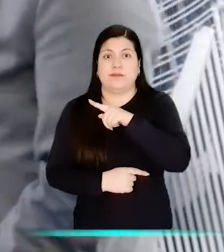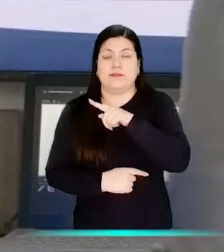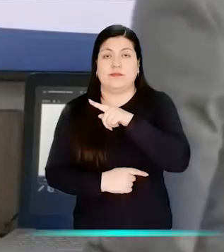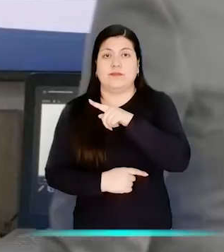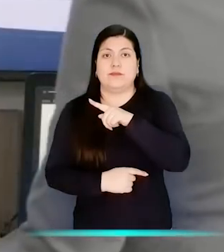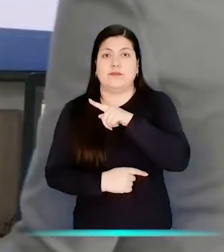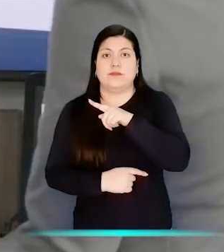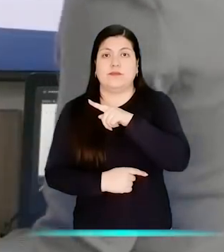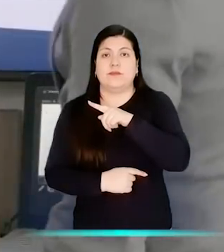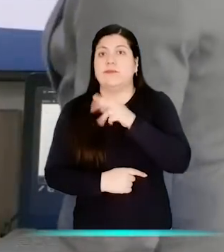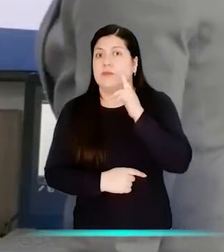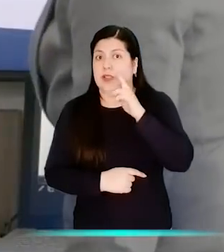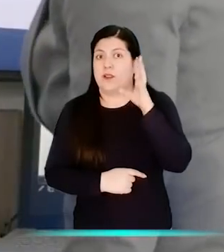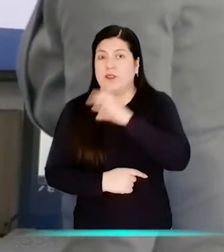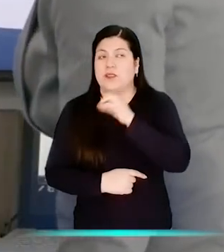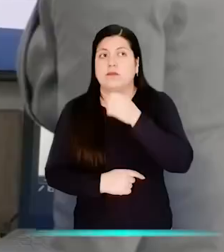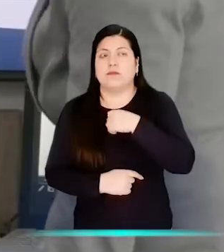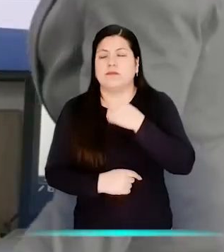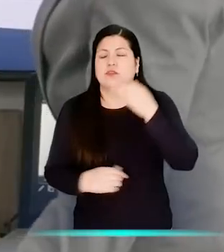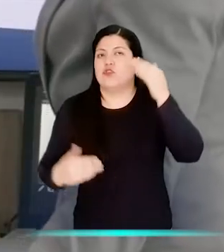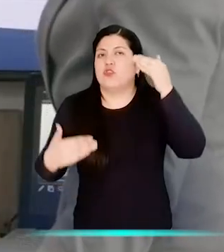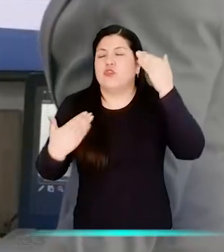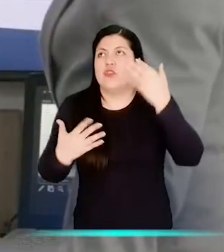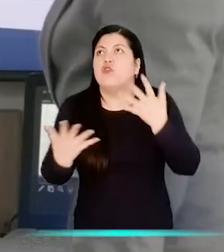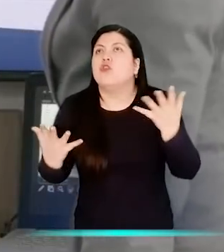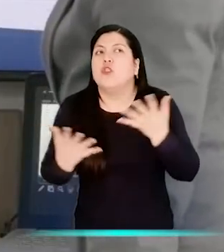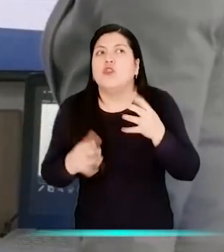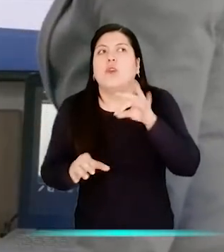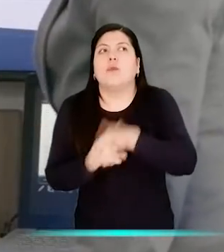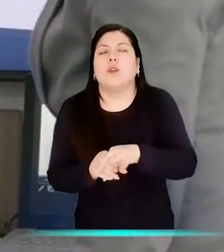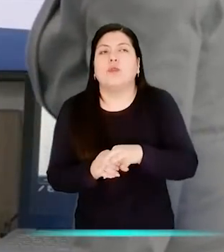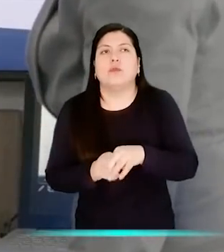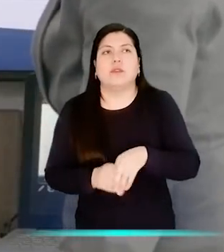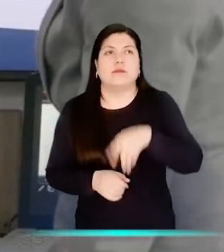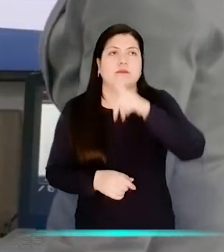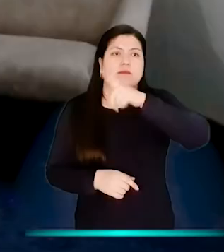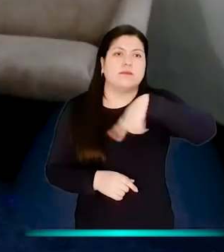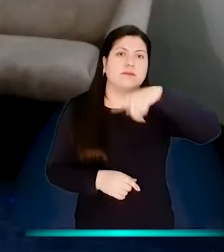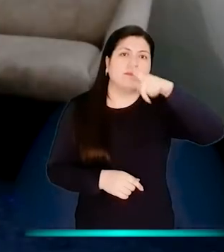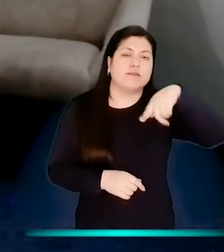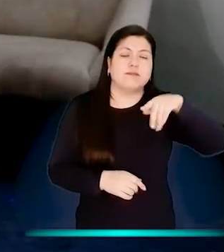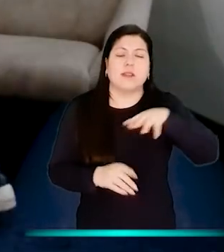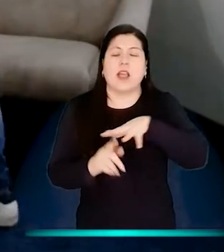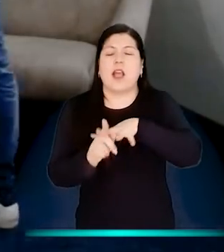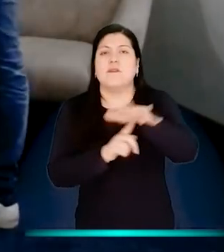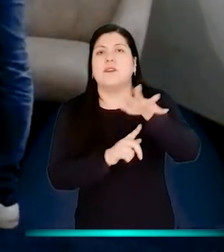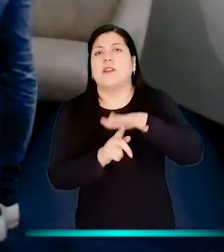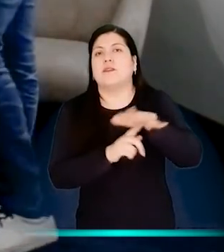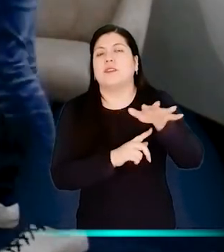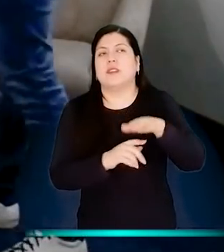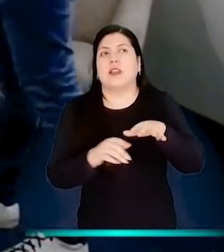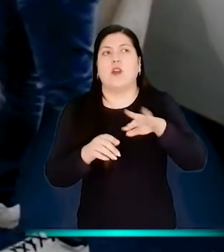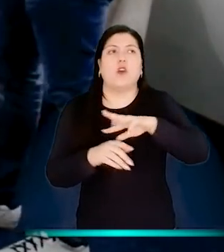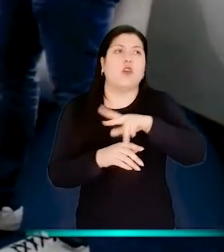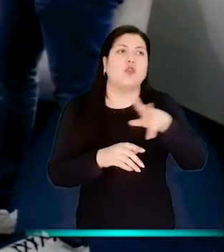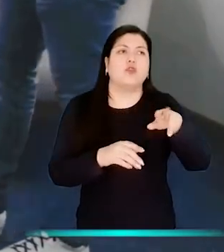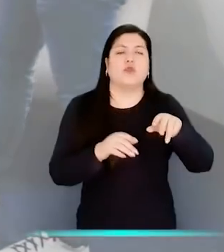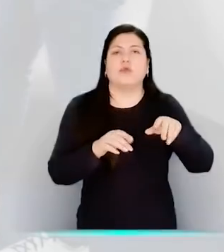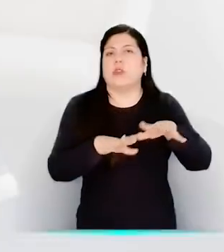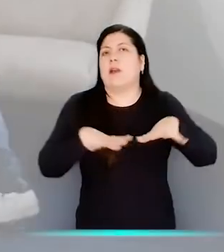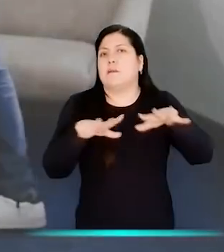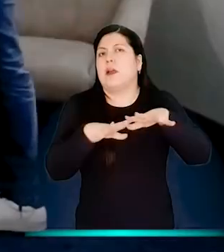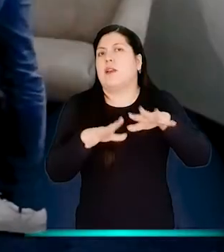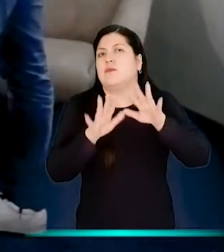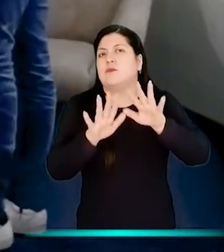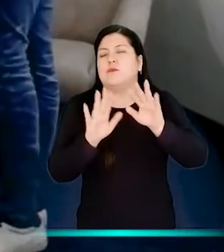este. Vemos que no está clara la intención y que de una u otra forma la traza pues invade más de una zona de